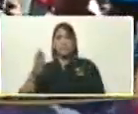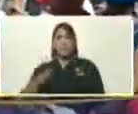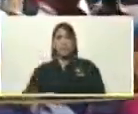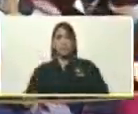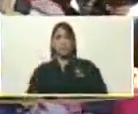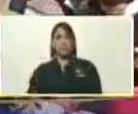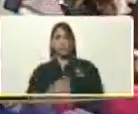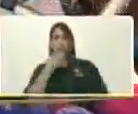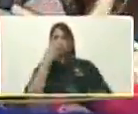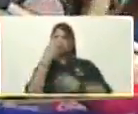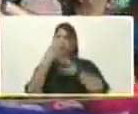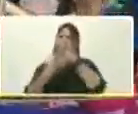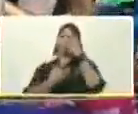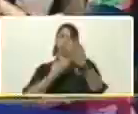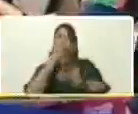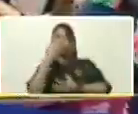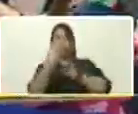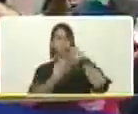mundo!